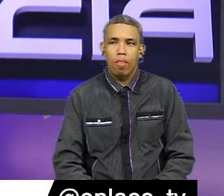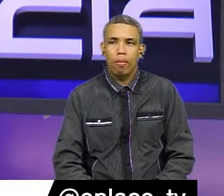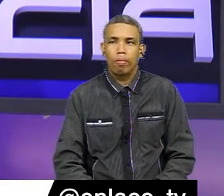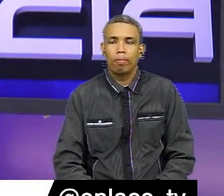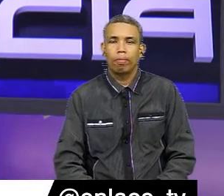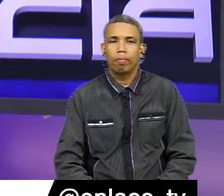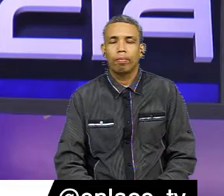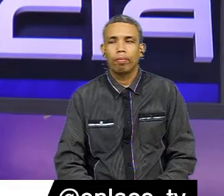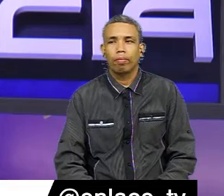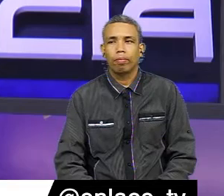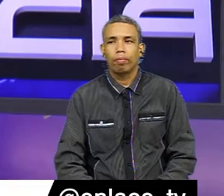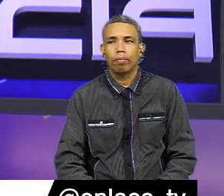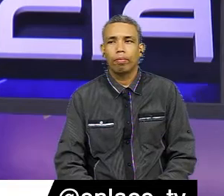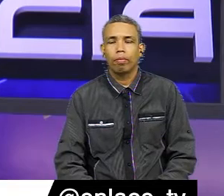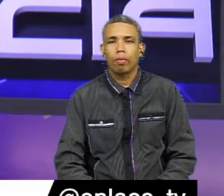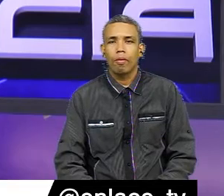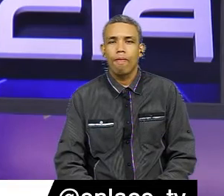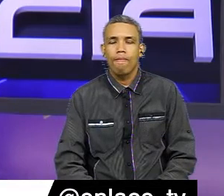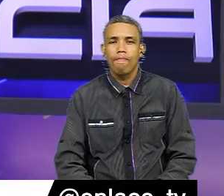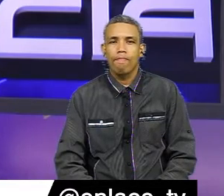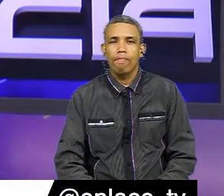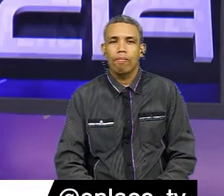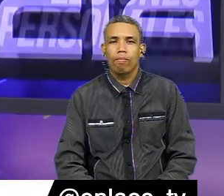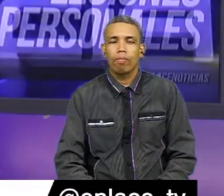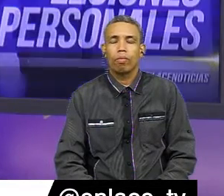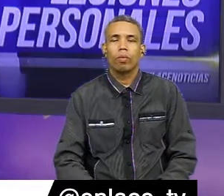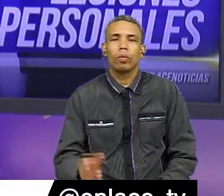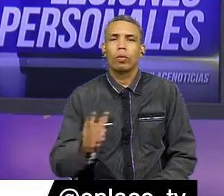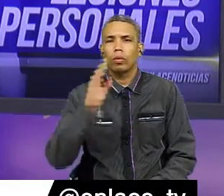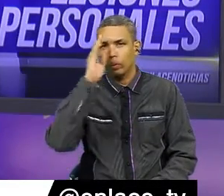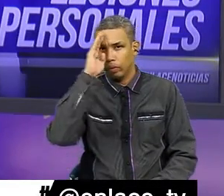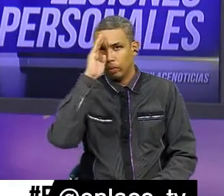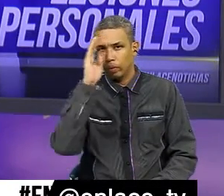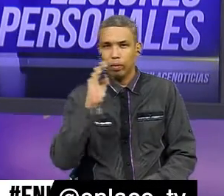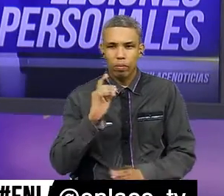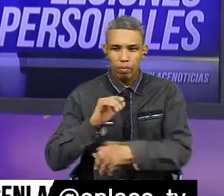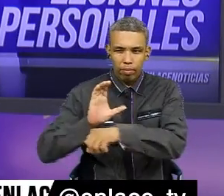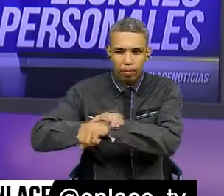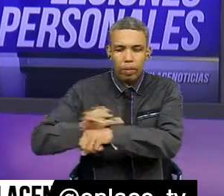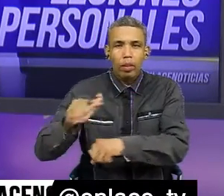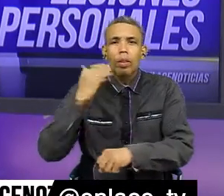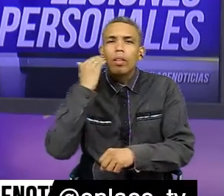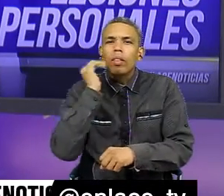En otras noticias, la Policía Nacional capturó en el barrio La Tora a una mujer sindicada de haber